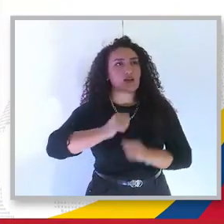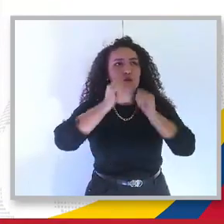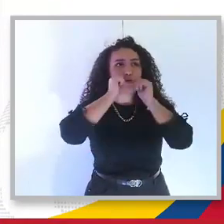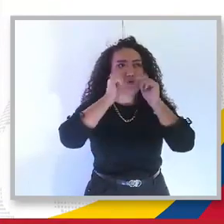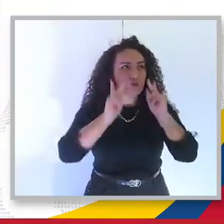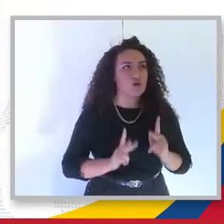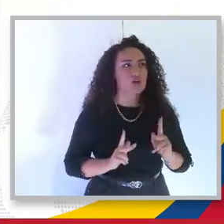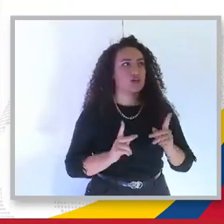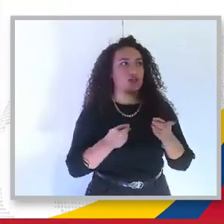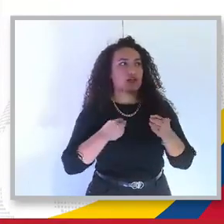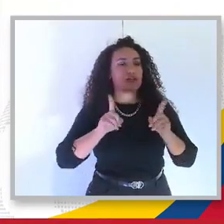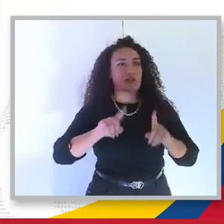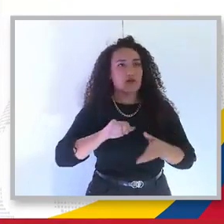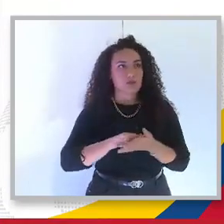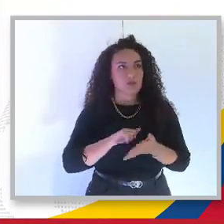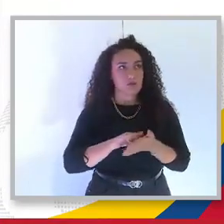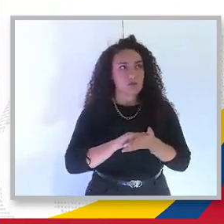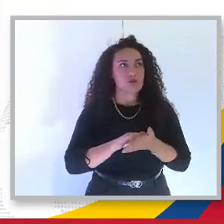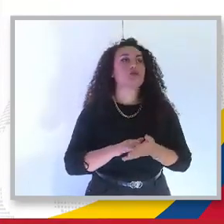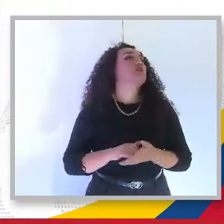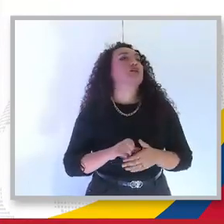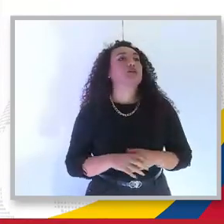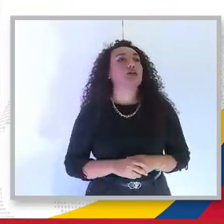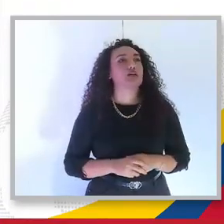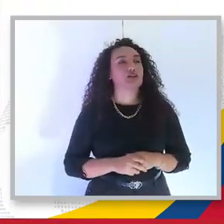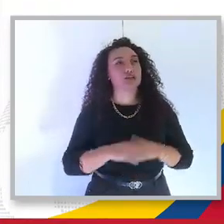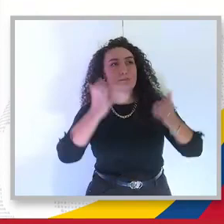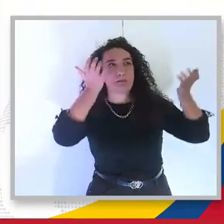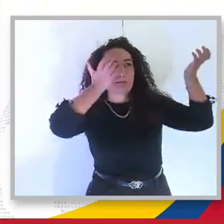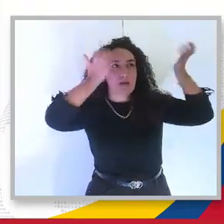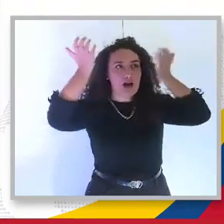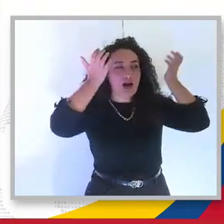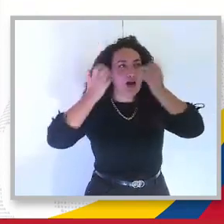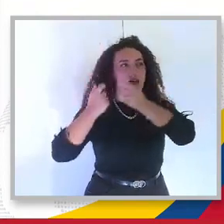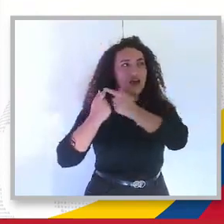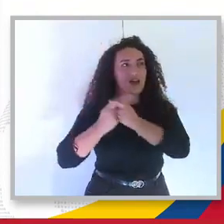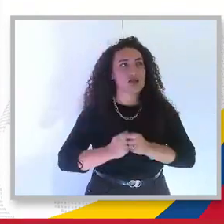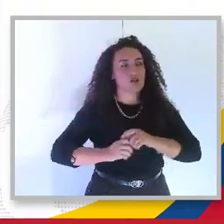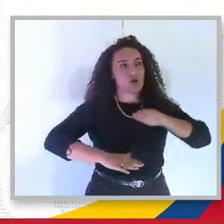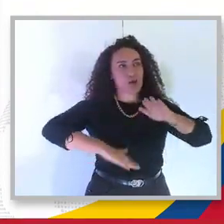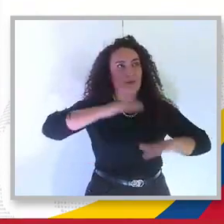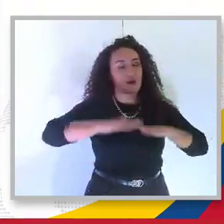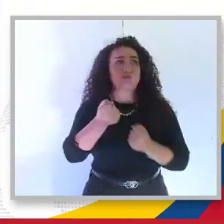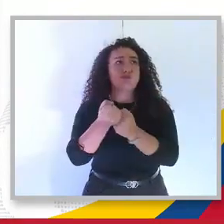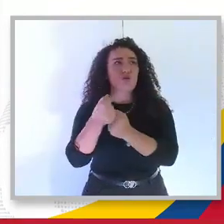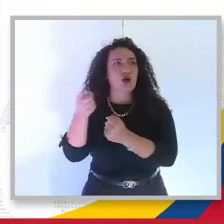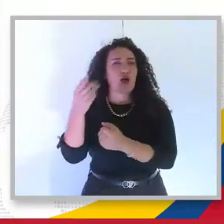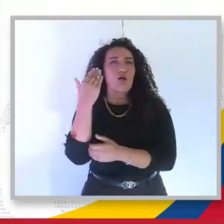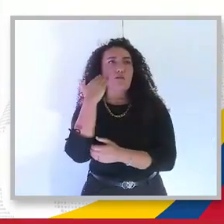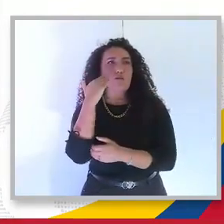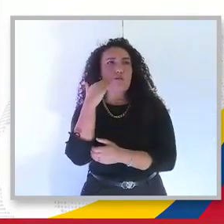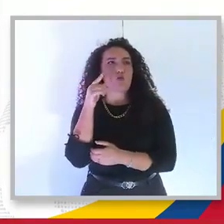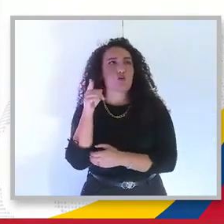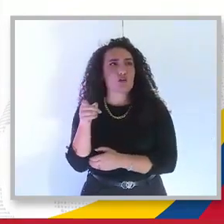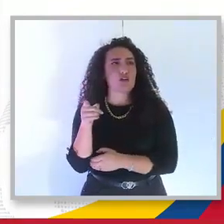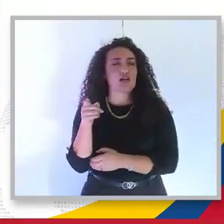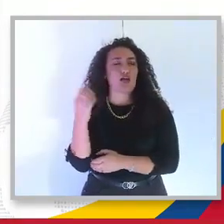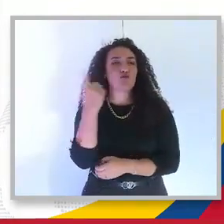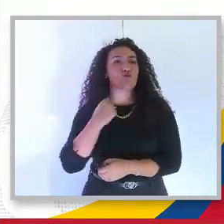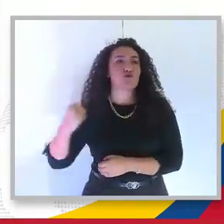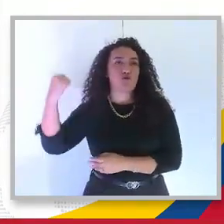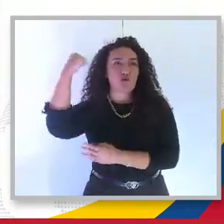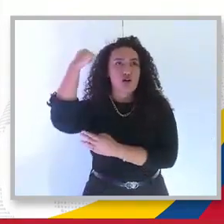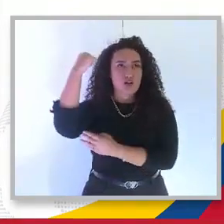los afrocolombianos, palenqueros, raizales y el respaldo incondicional a